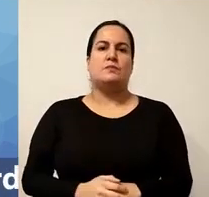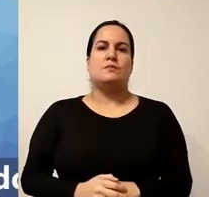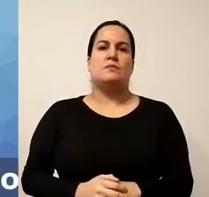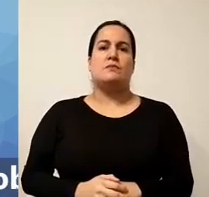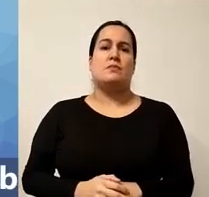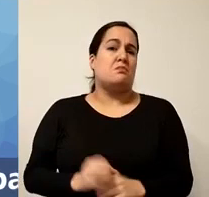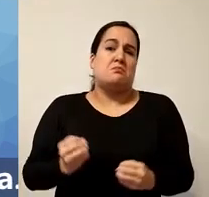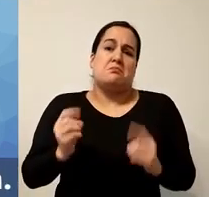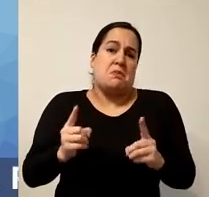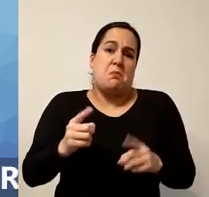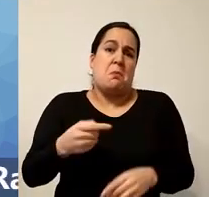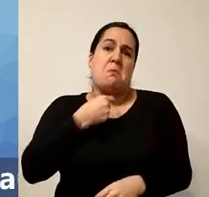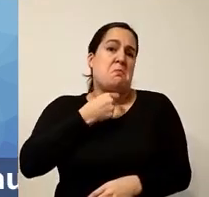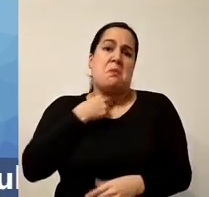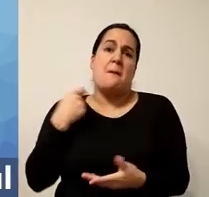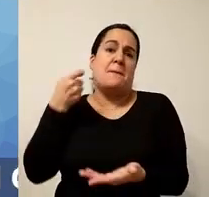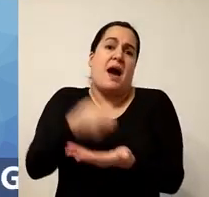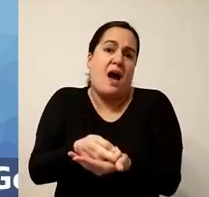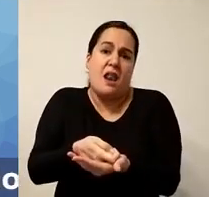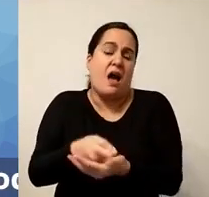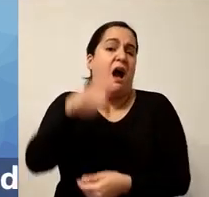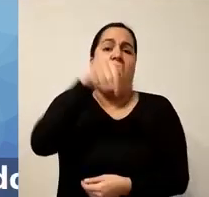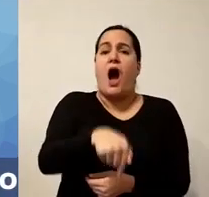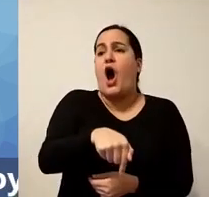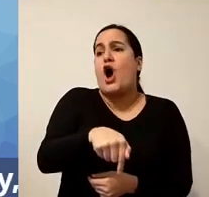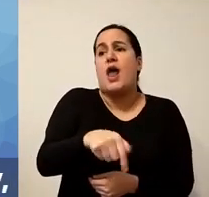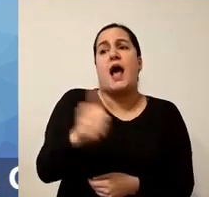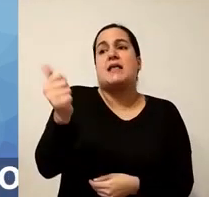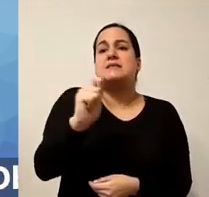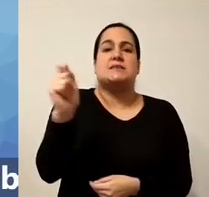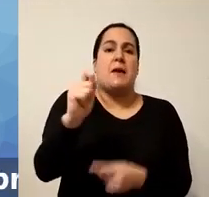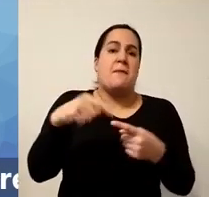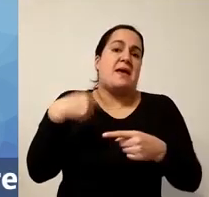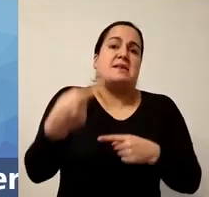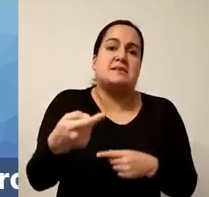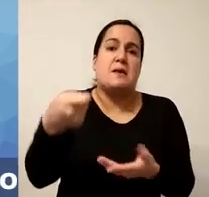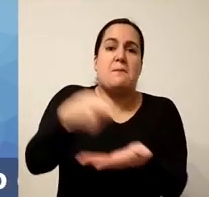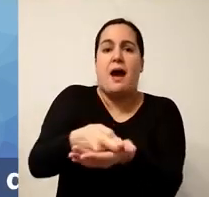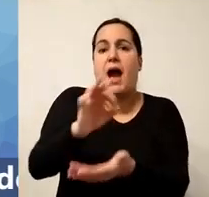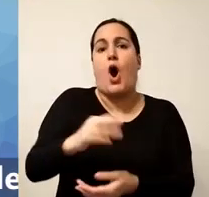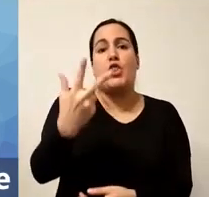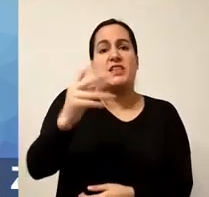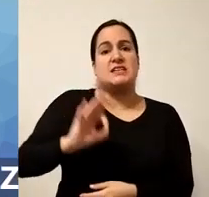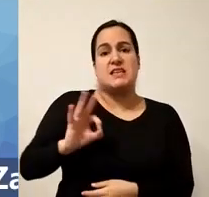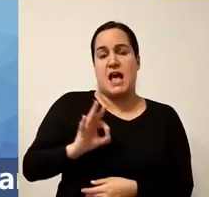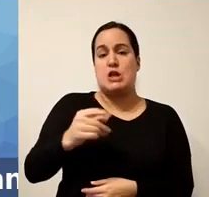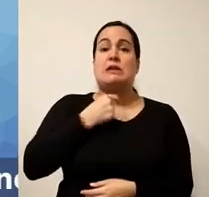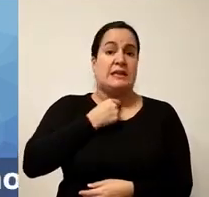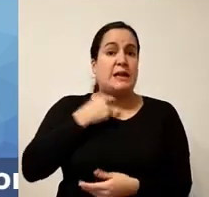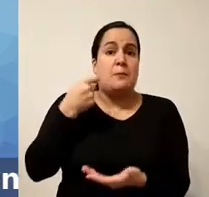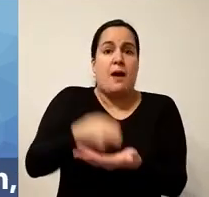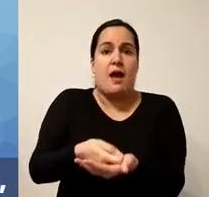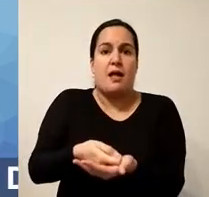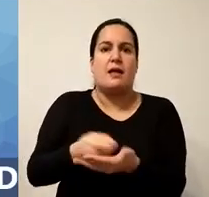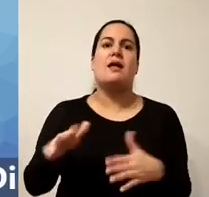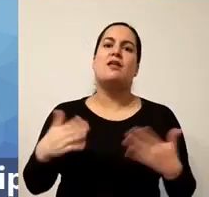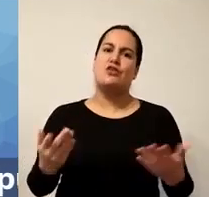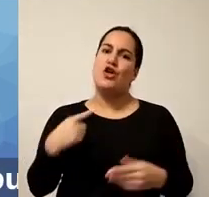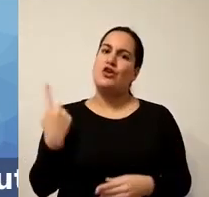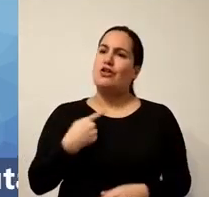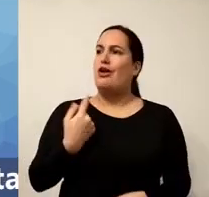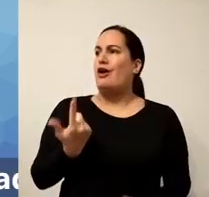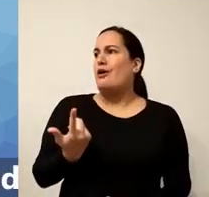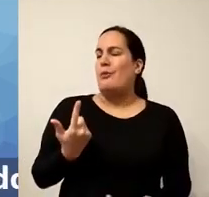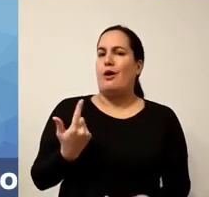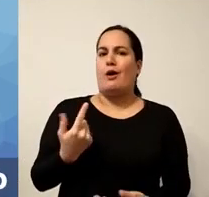ante la pandemia no al contrario hoy los están subvencionando con